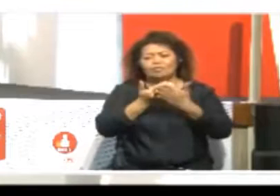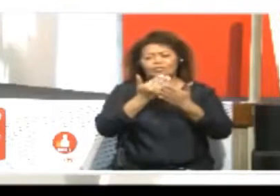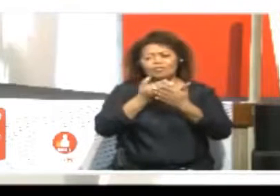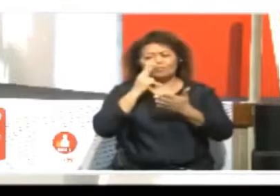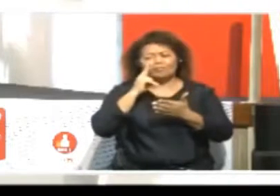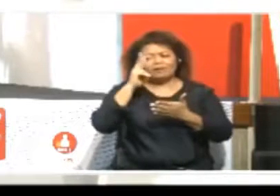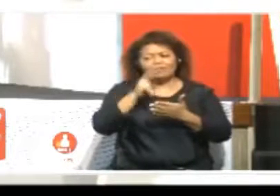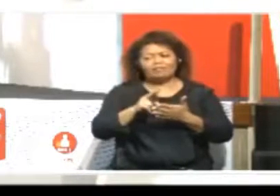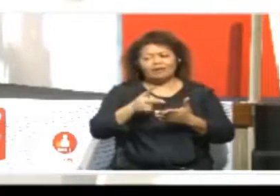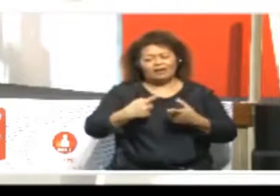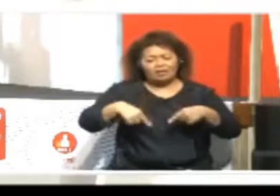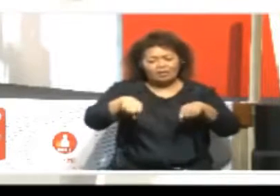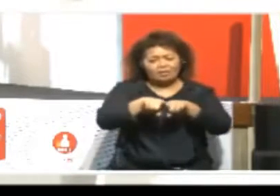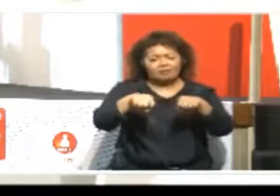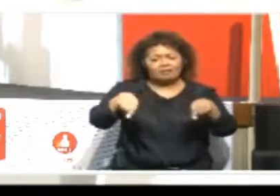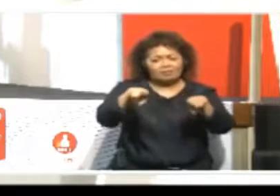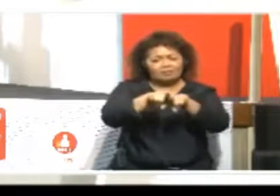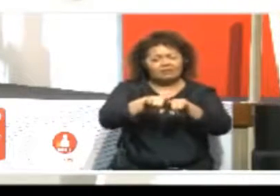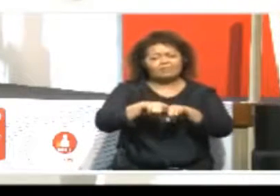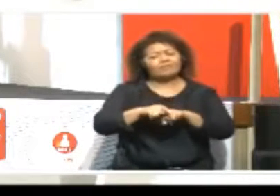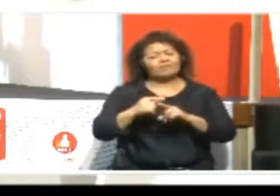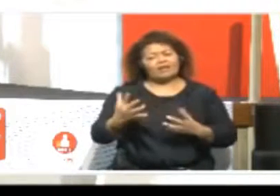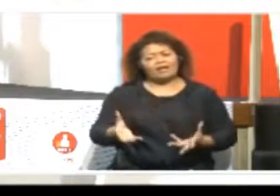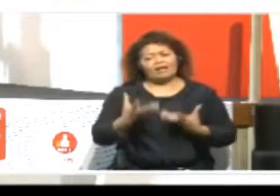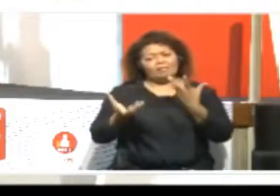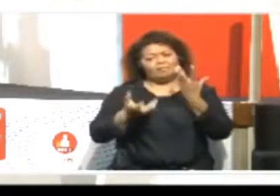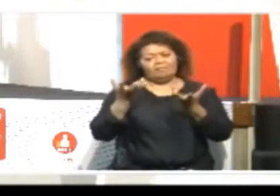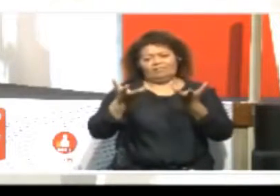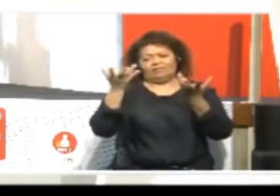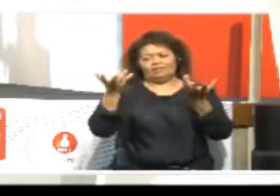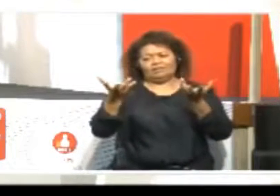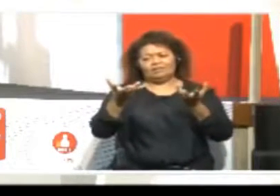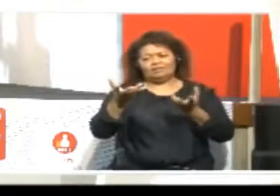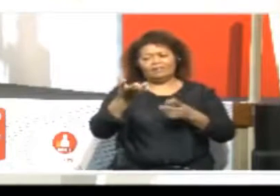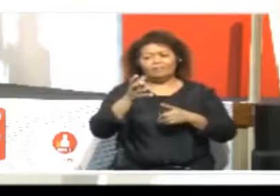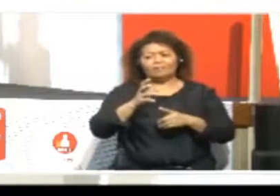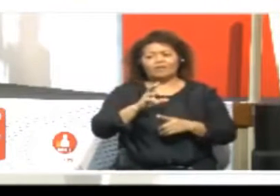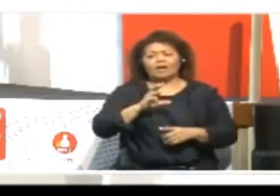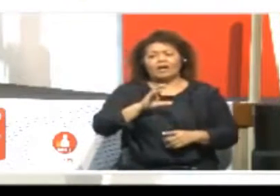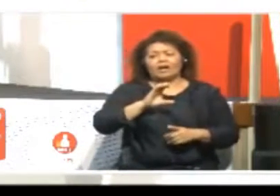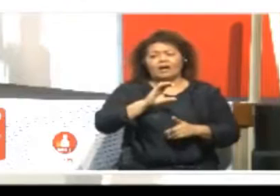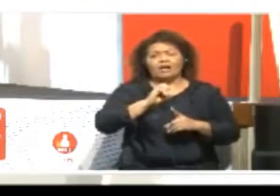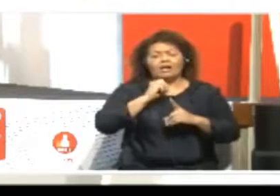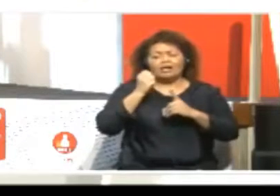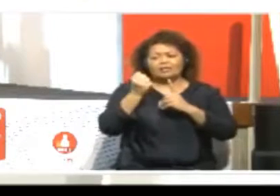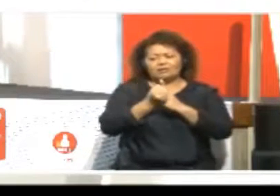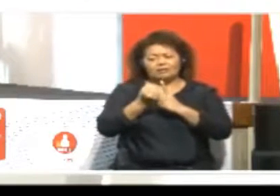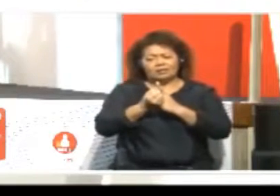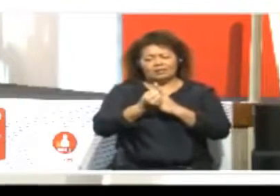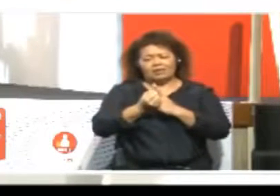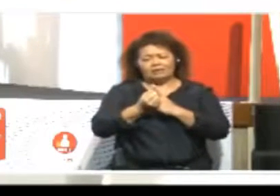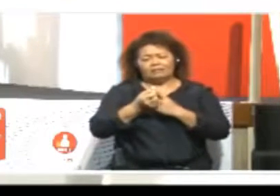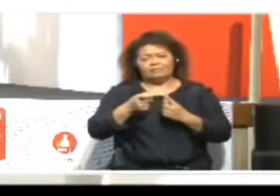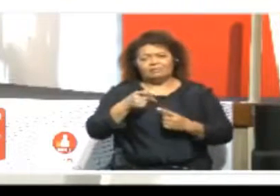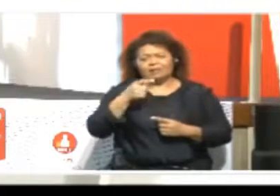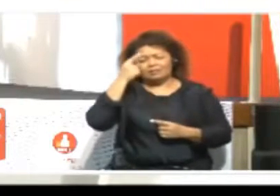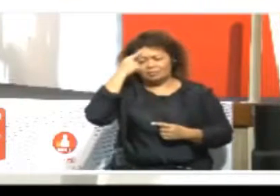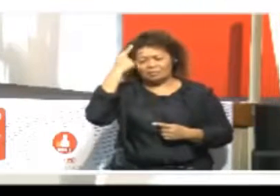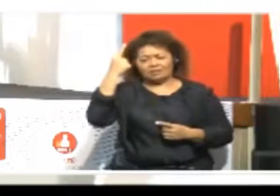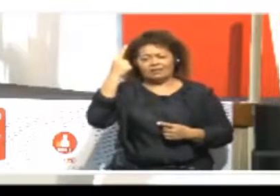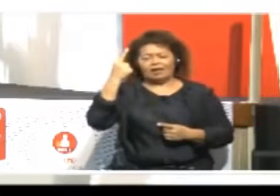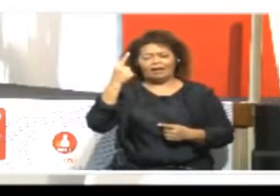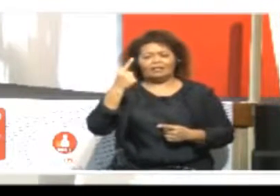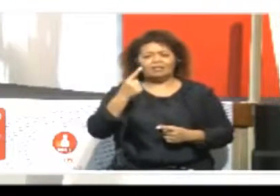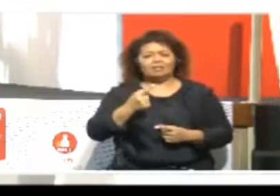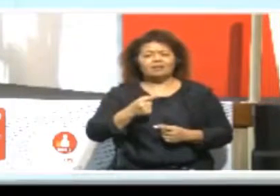comunidad. Pero aquí al menos en términos de decision making, de toma de decisiones, vemos que los alcaldes sí están dispuestos a